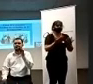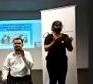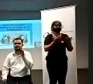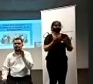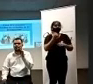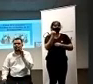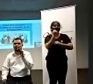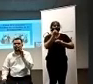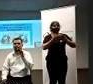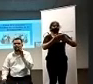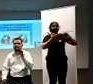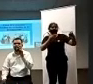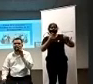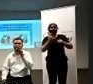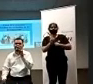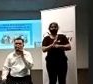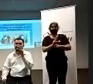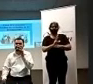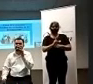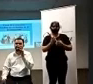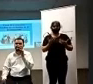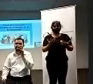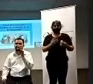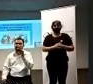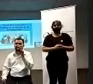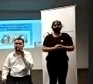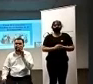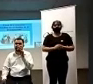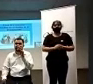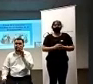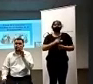una persona con discapacidad iba a distinguir el distanciamiento del transporte?